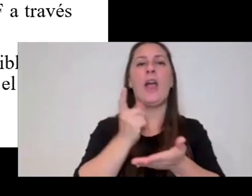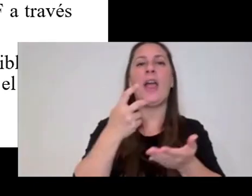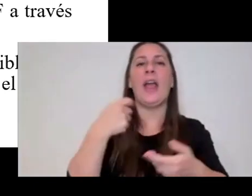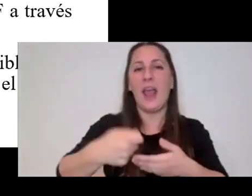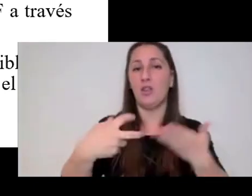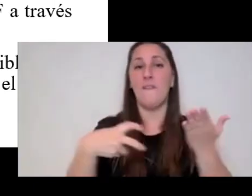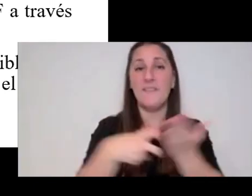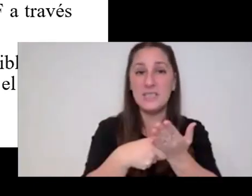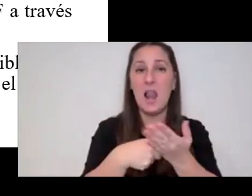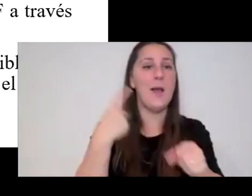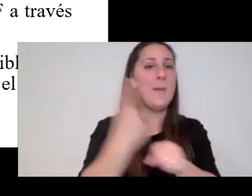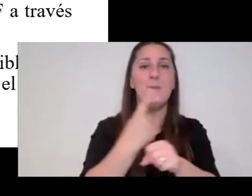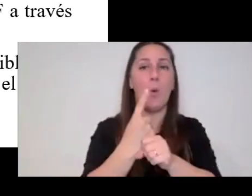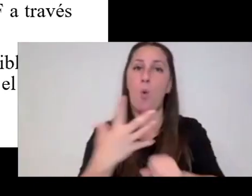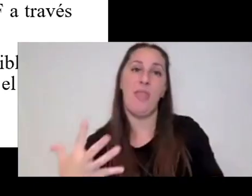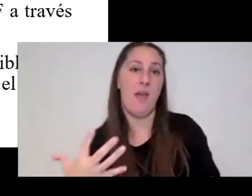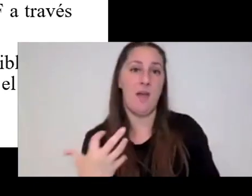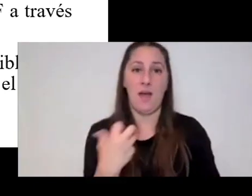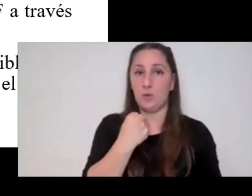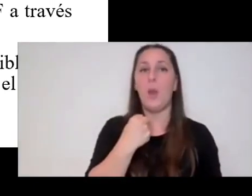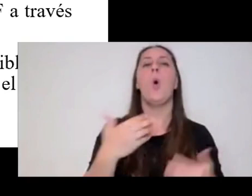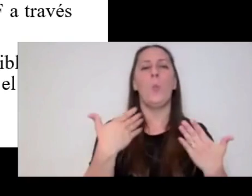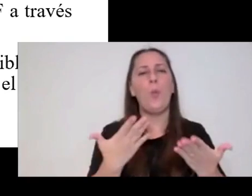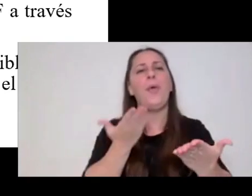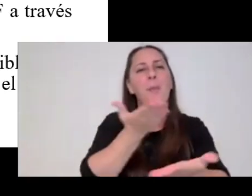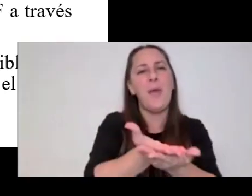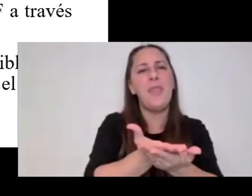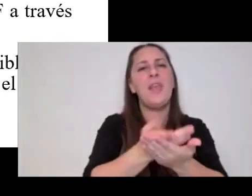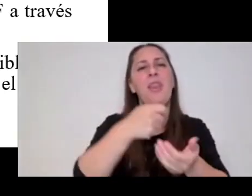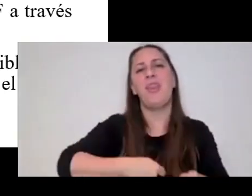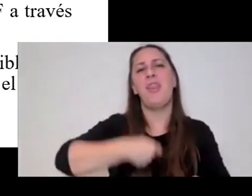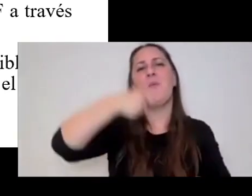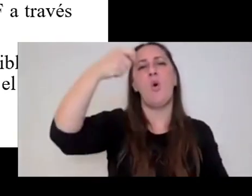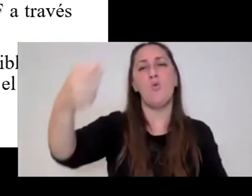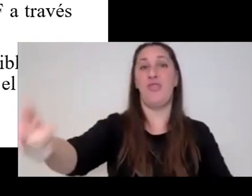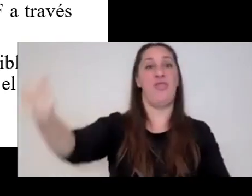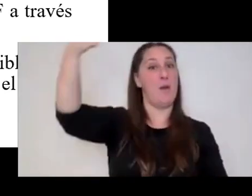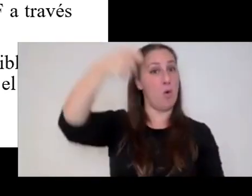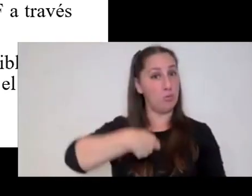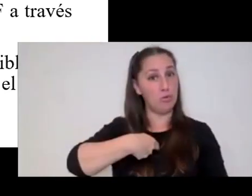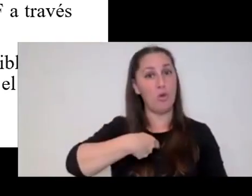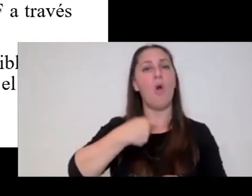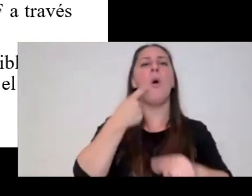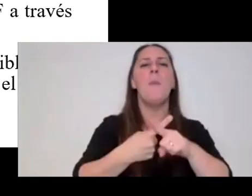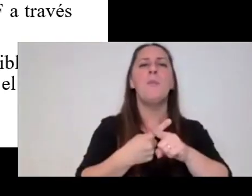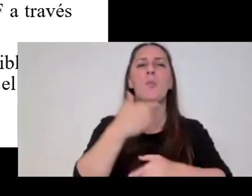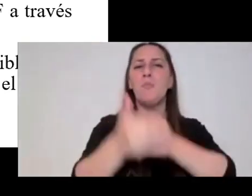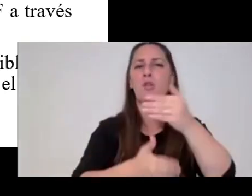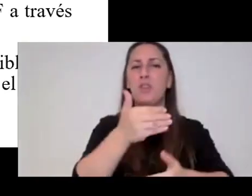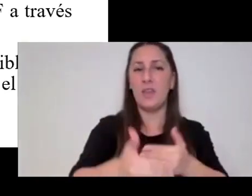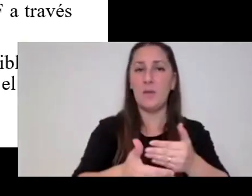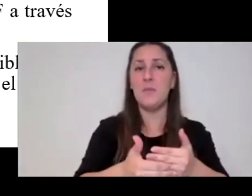puede absorber, podrá solicitar la devolución a través del procedimiento dispuesto en las